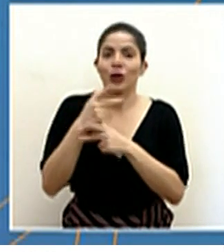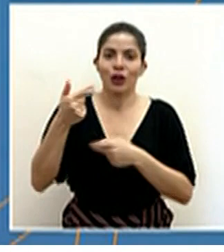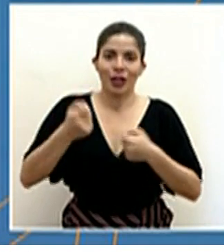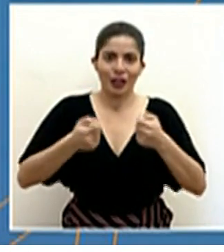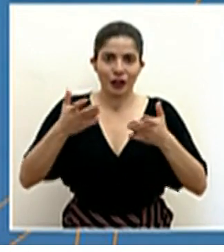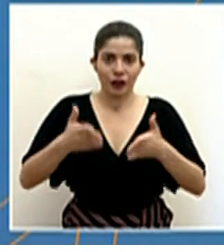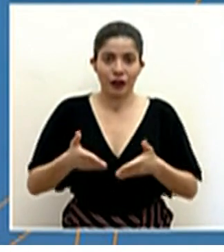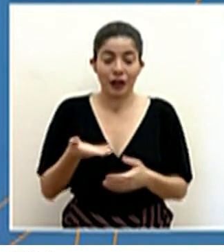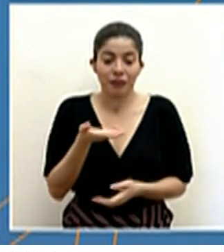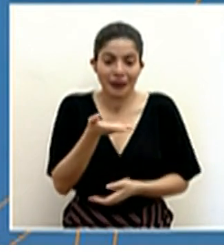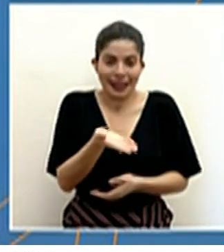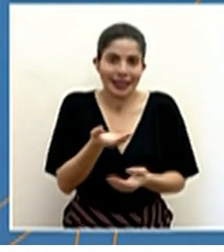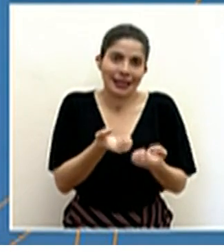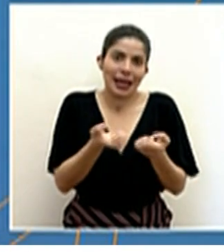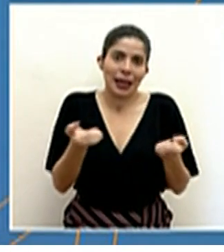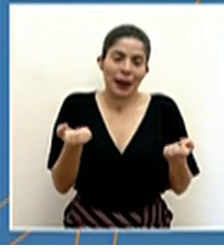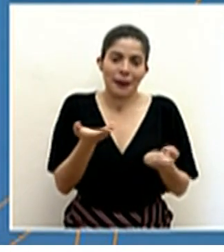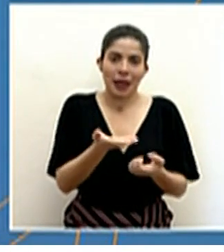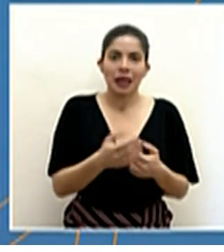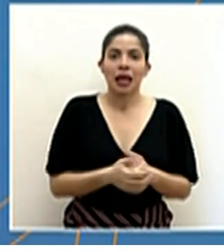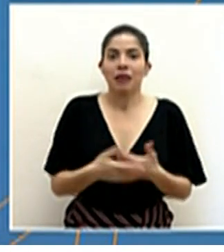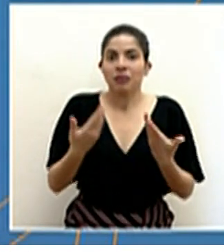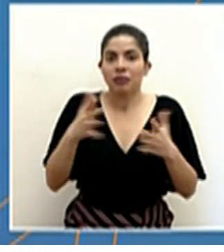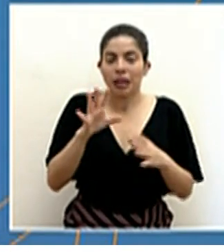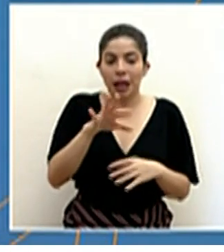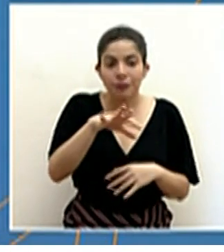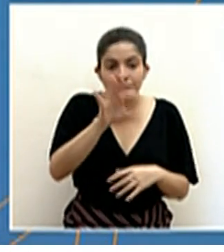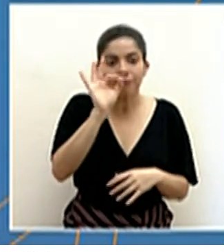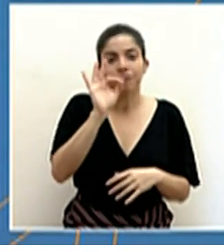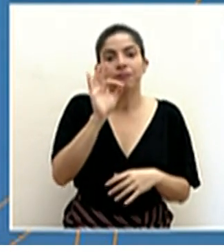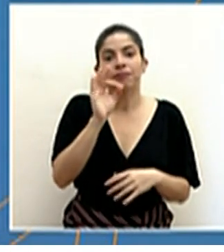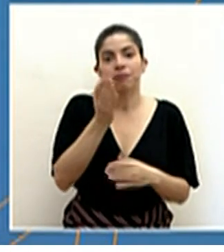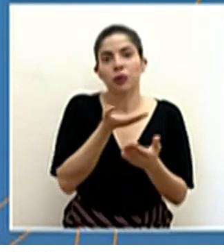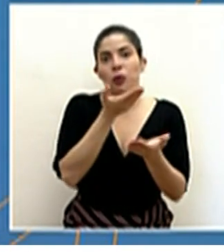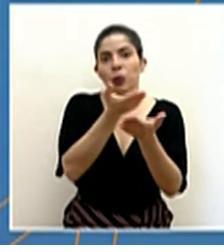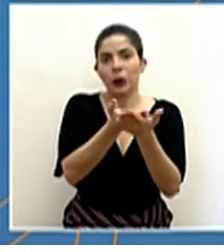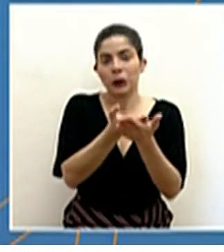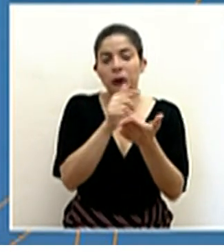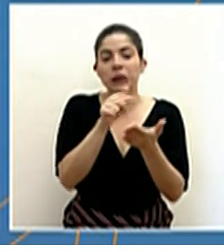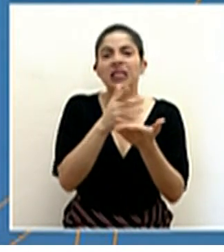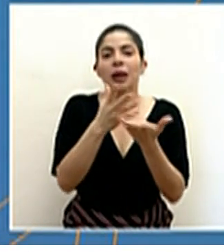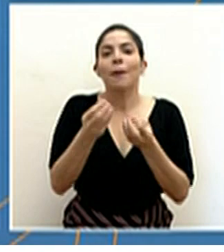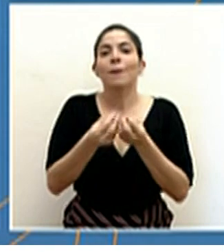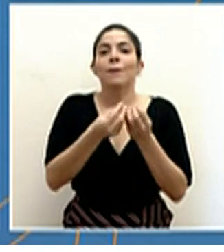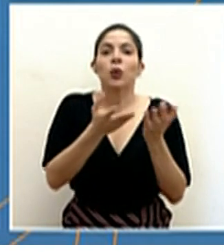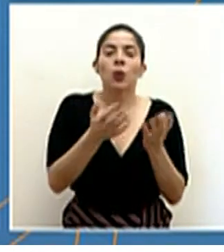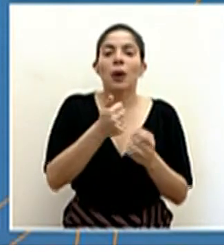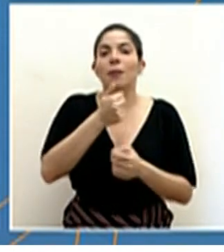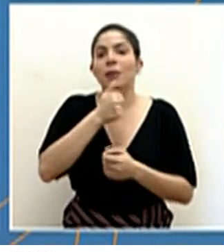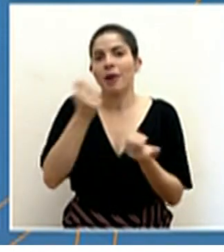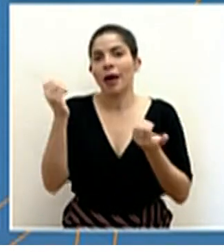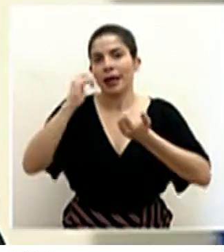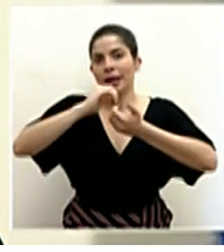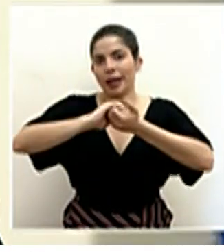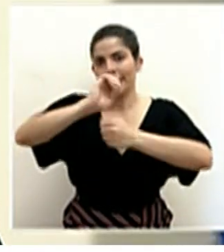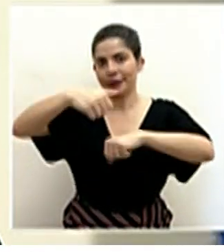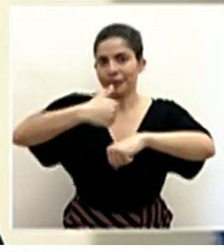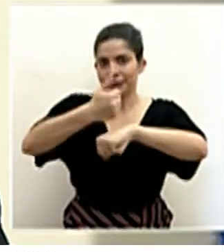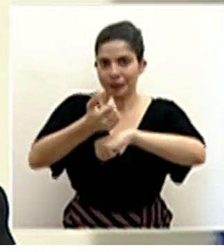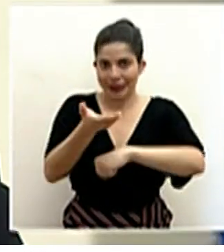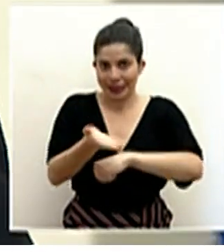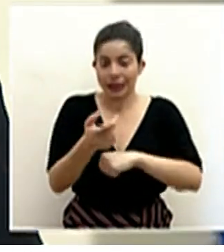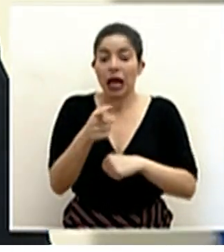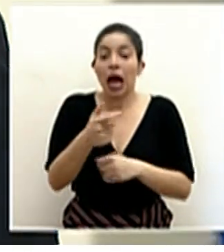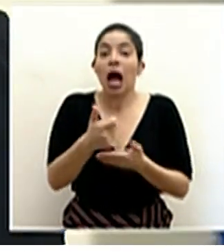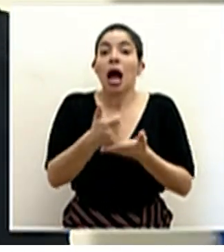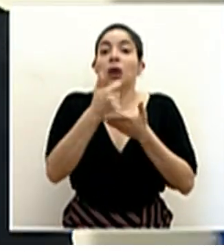es la herramienta que se ha identificado, como dije antes, una alianza público-privada que nos va a permitir justamente